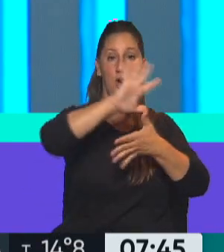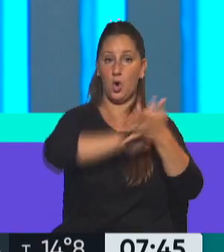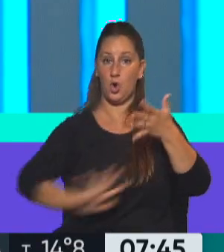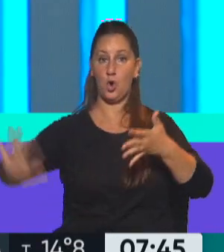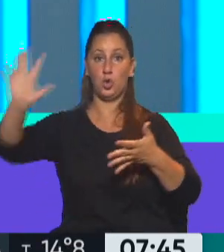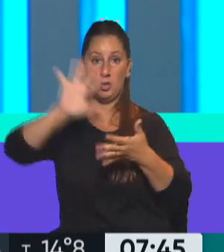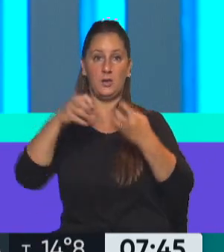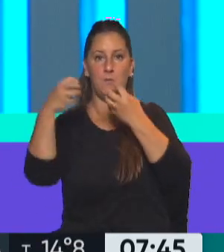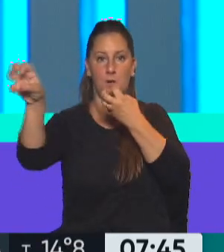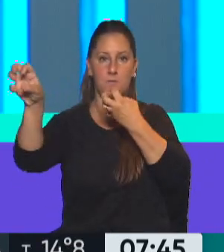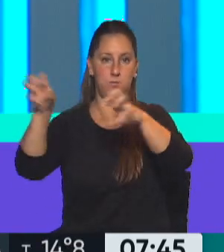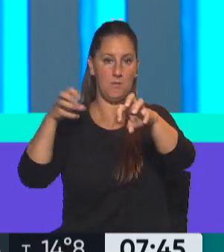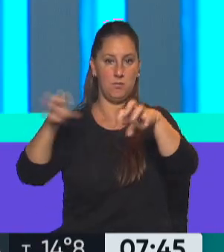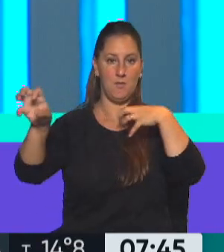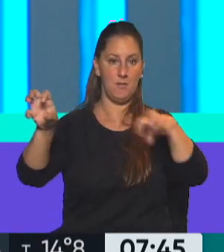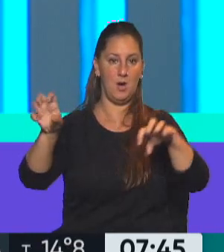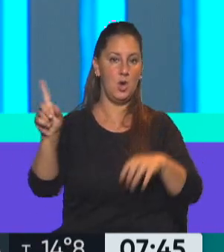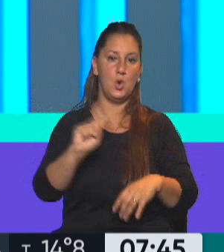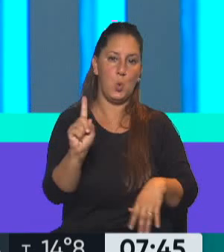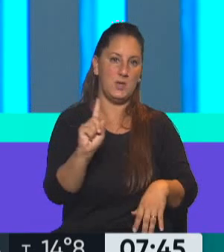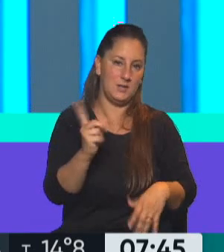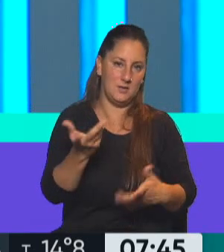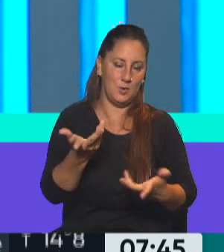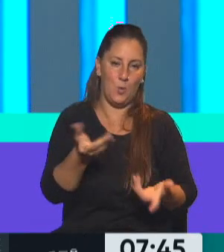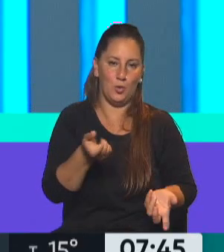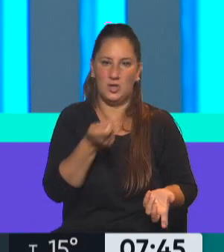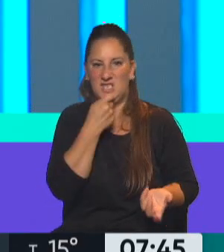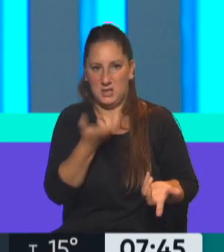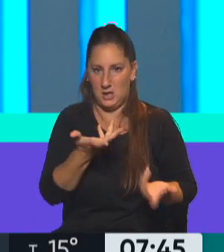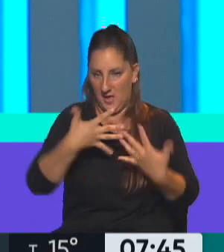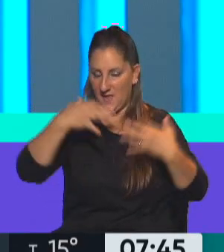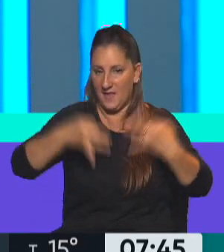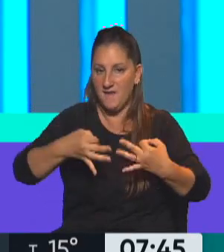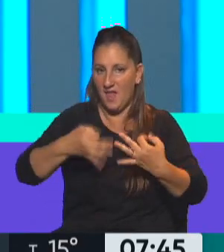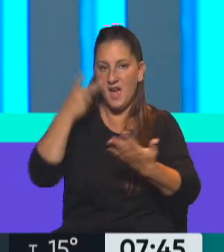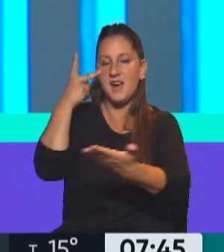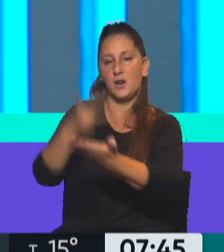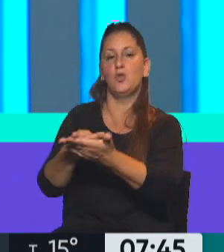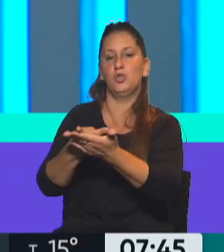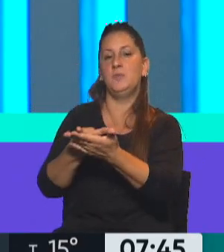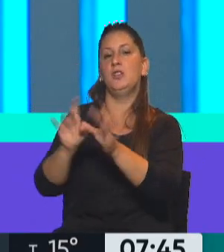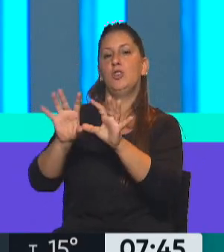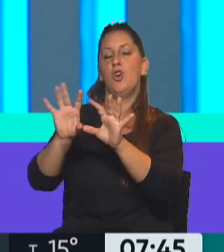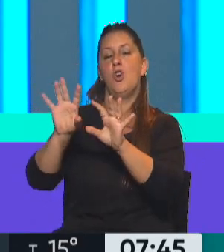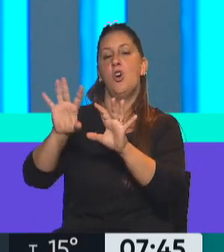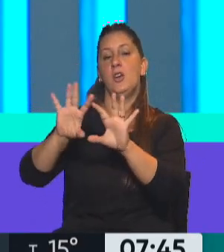independencia. Así que no es un chiste si nosotros estamos hablando del reconocimiento internacional, sí. Ya lo tienen.